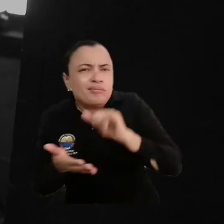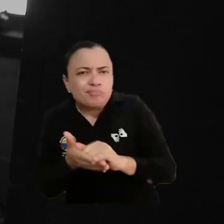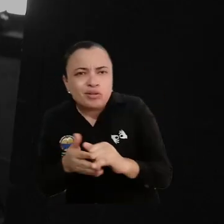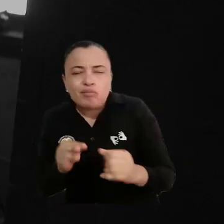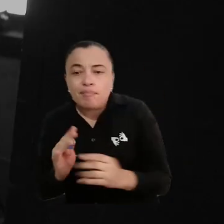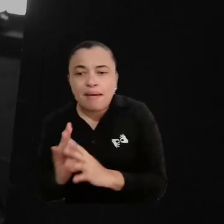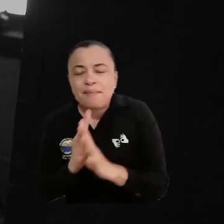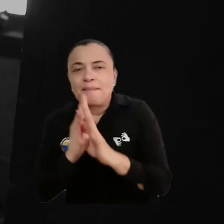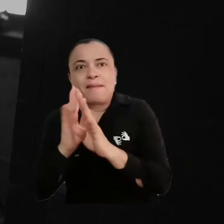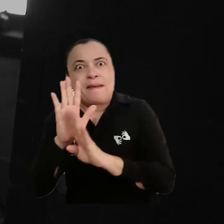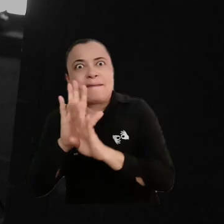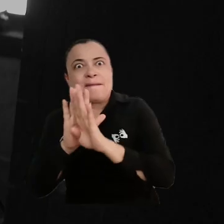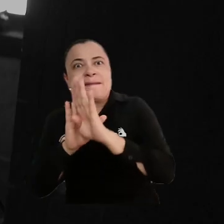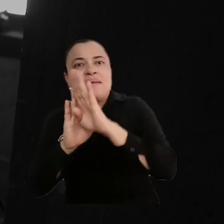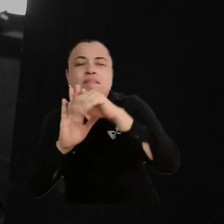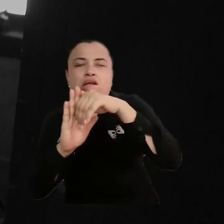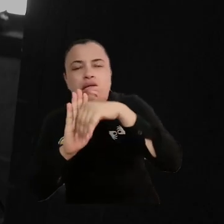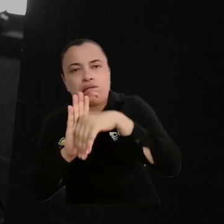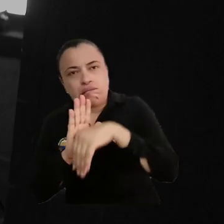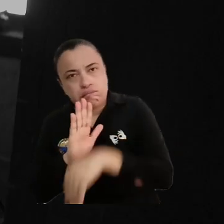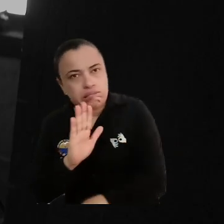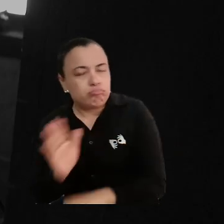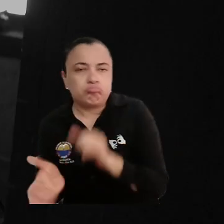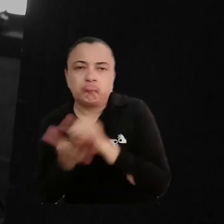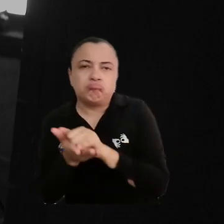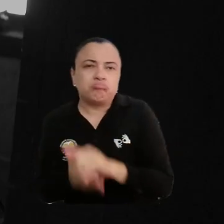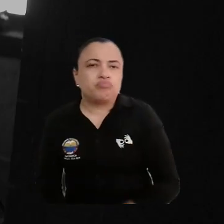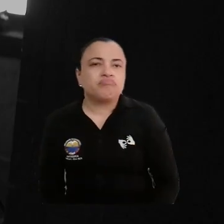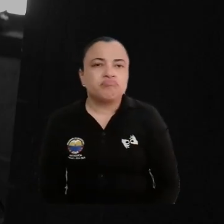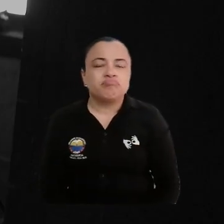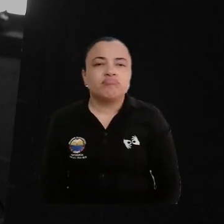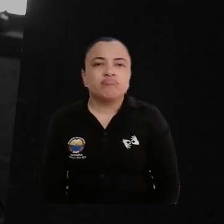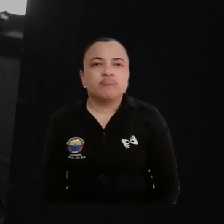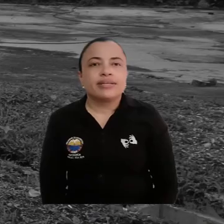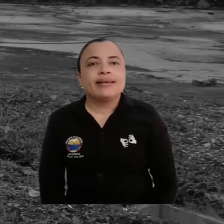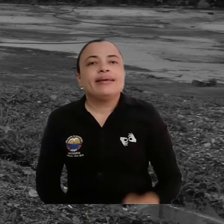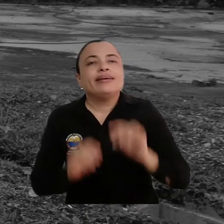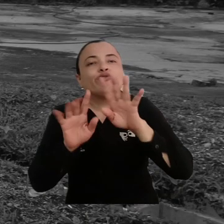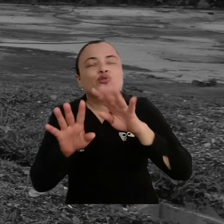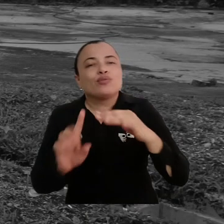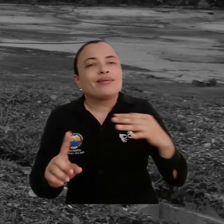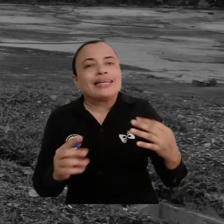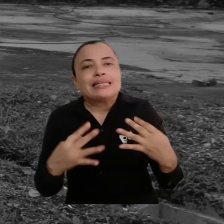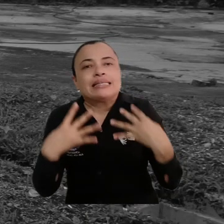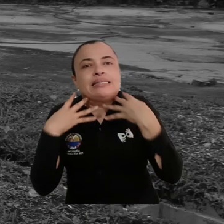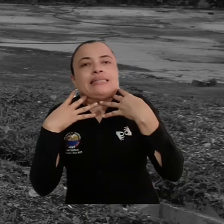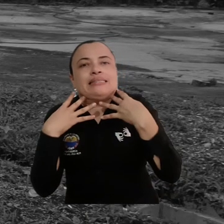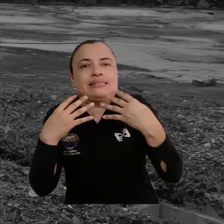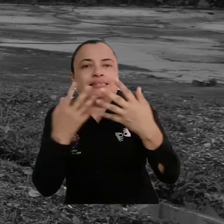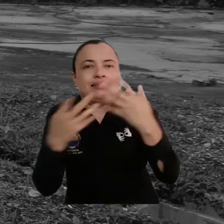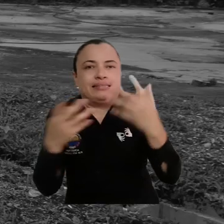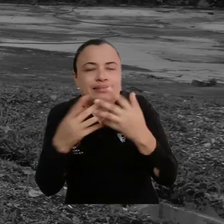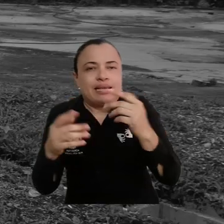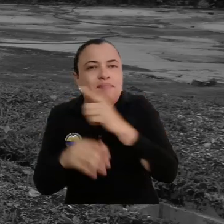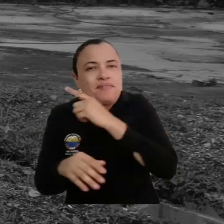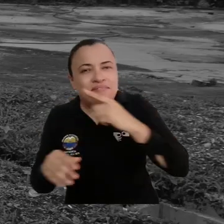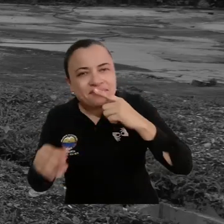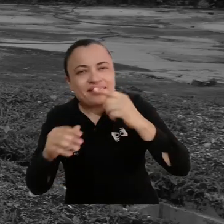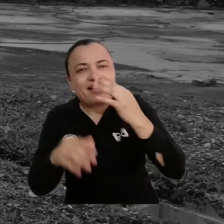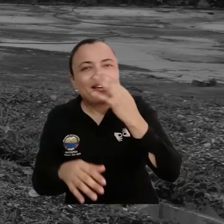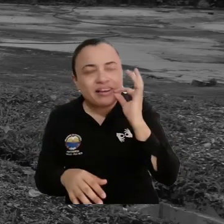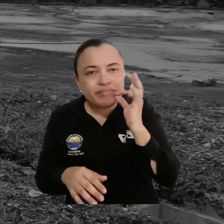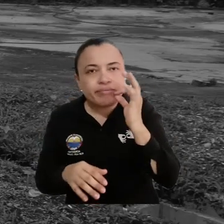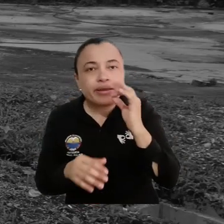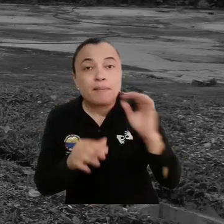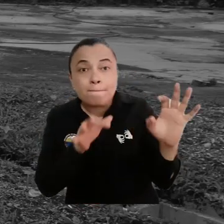como nace y va creciendo, le da de oro, así muere. Pero la crisis del sistema hacendatario no fue solamente económica.